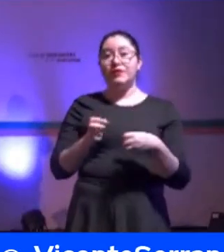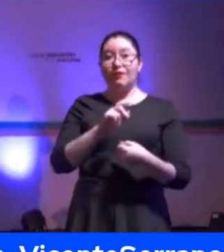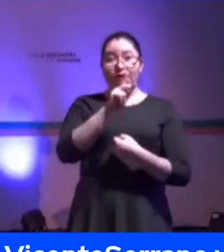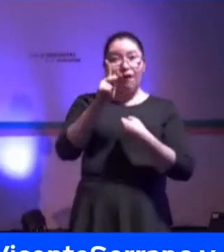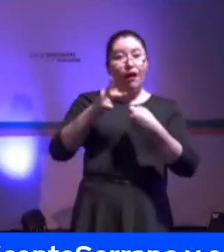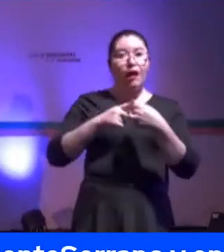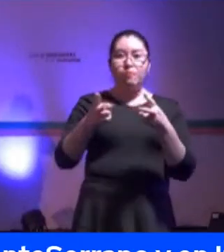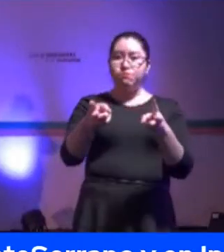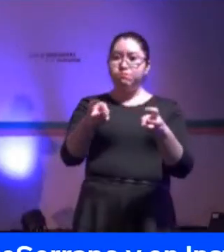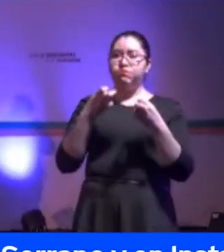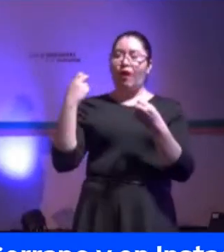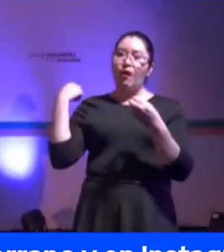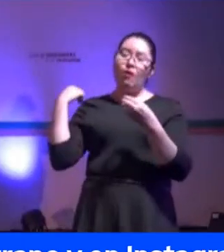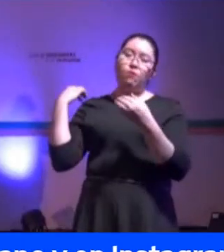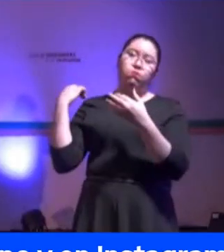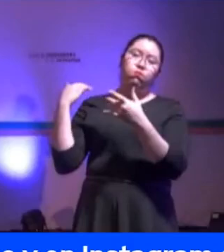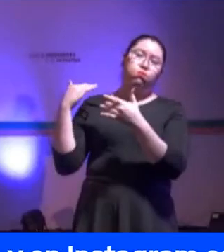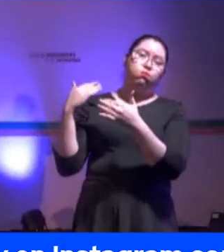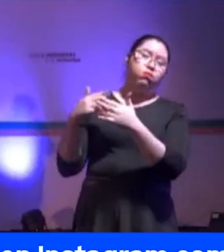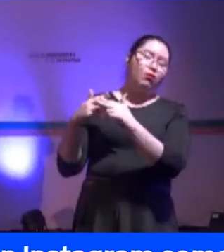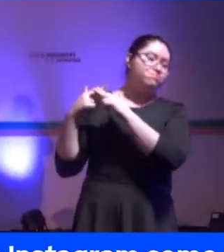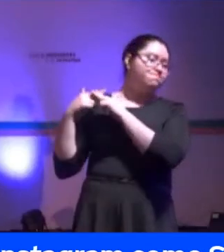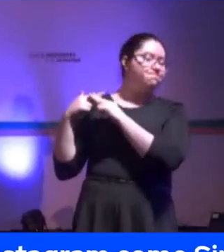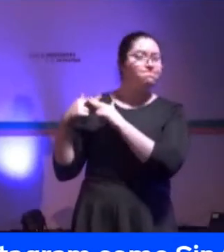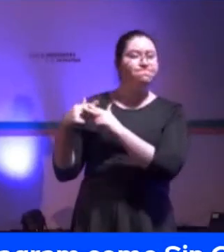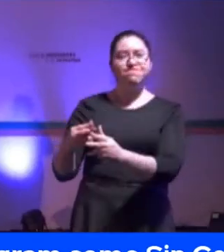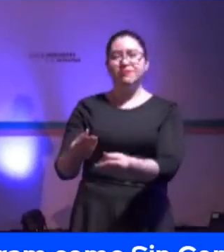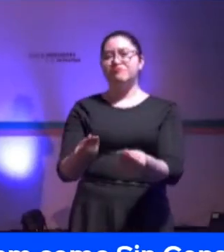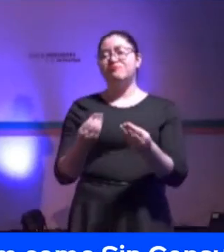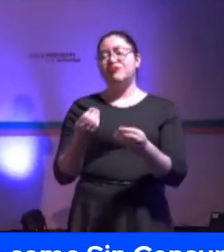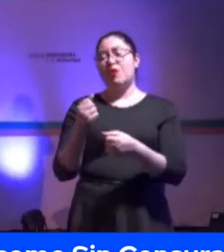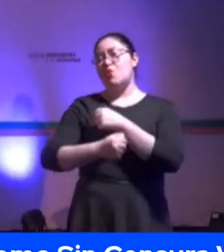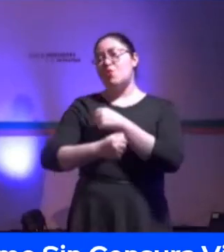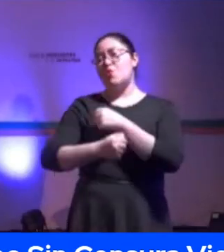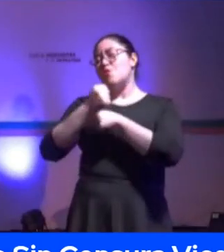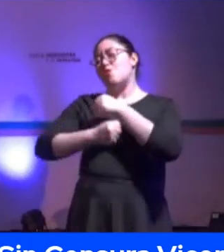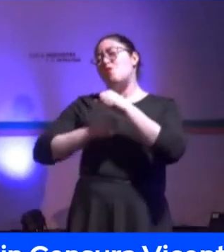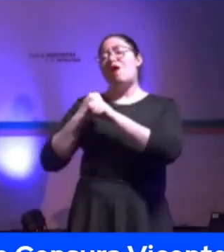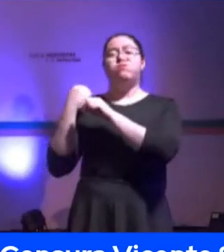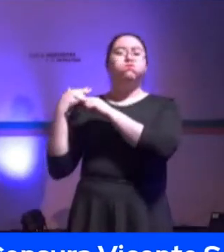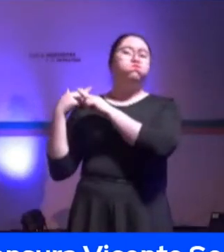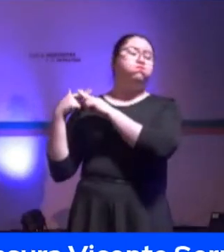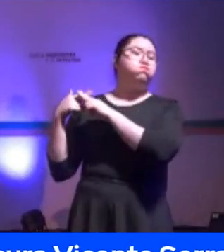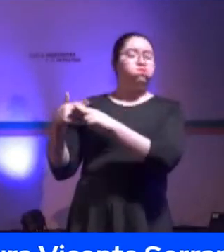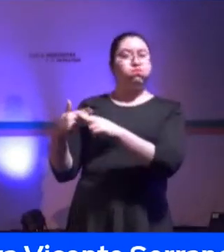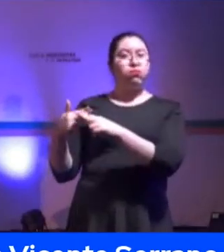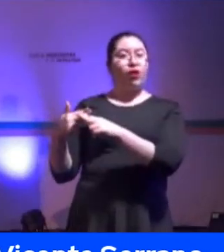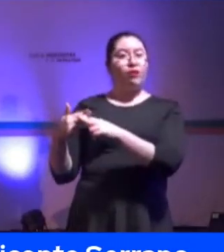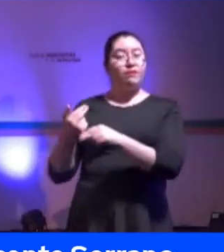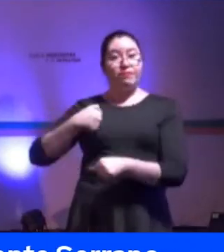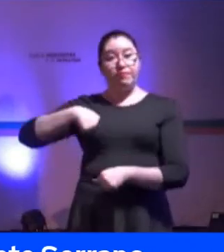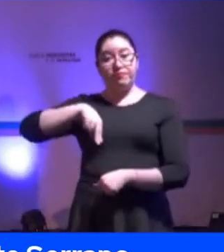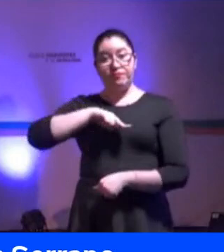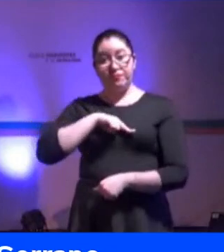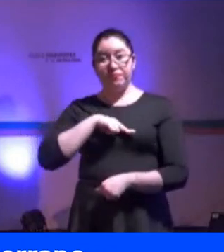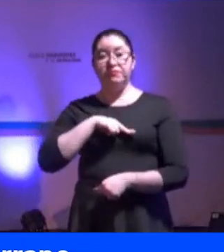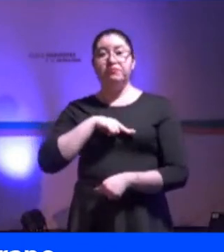nuestro país muchísimo, muchísimos años. Es más, todavía nosotros